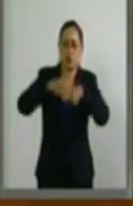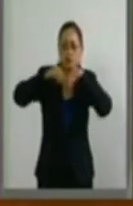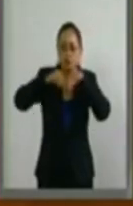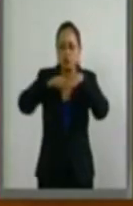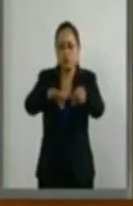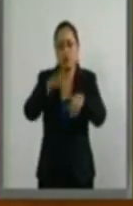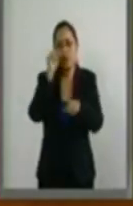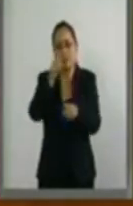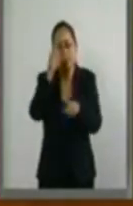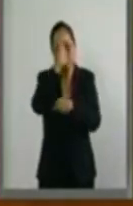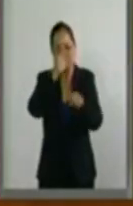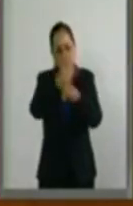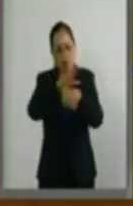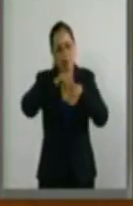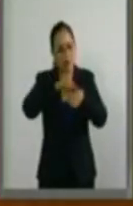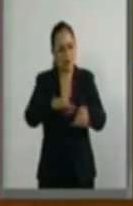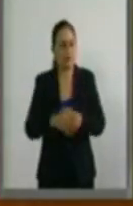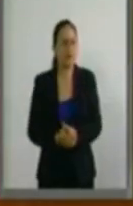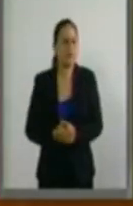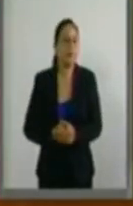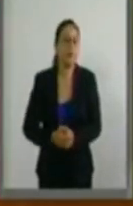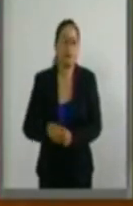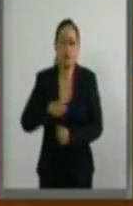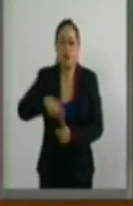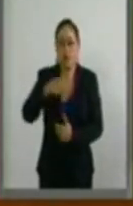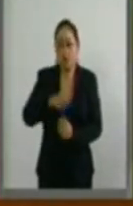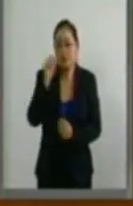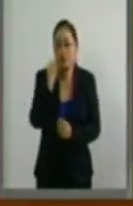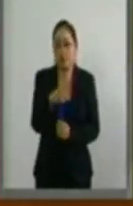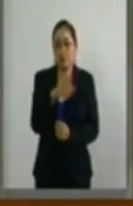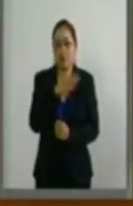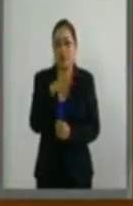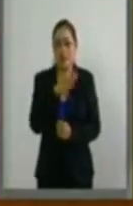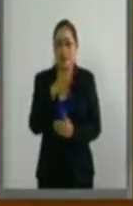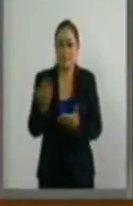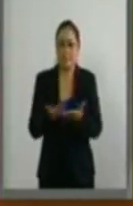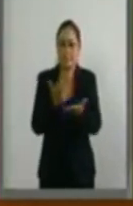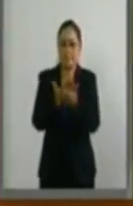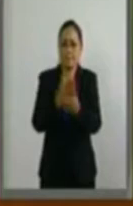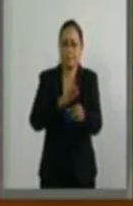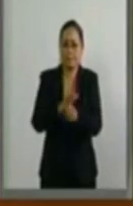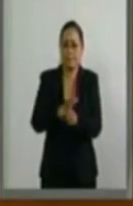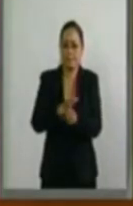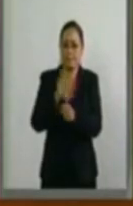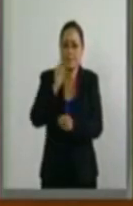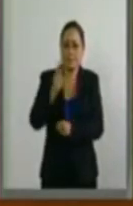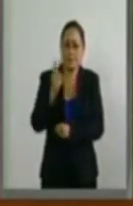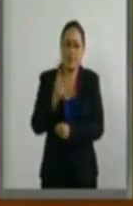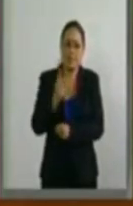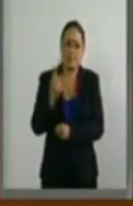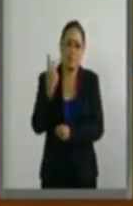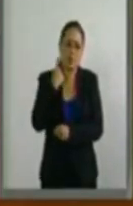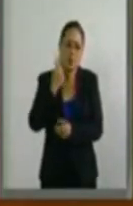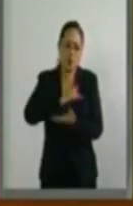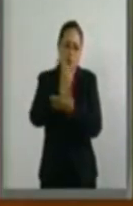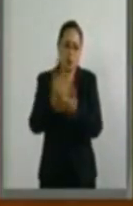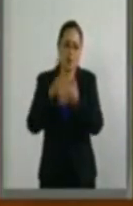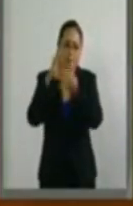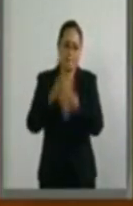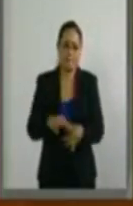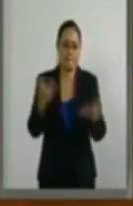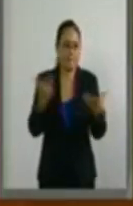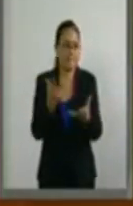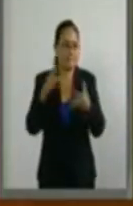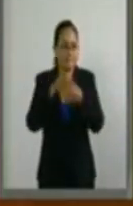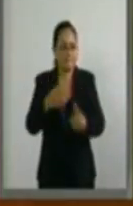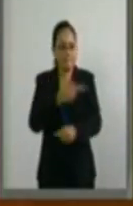divulgación cultural. Así también propone que la política cultural del Estado se lleve a